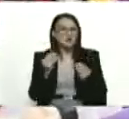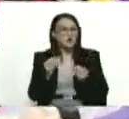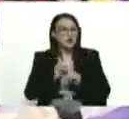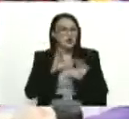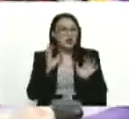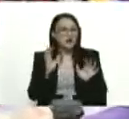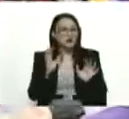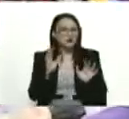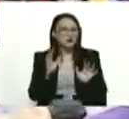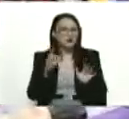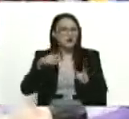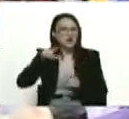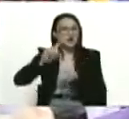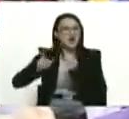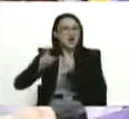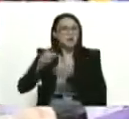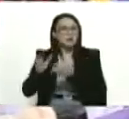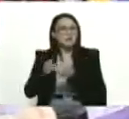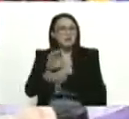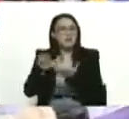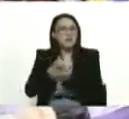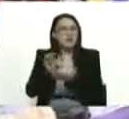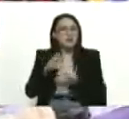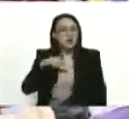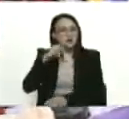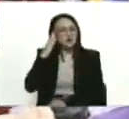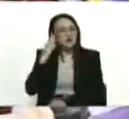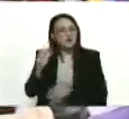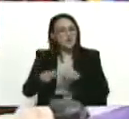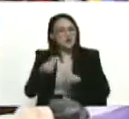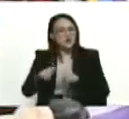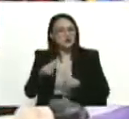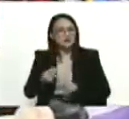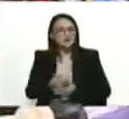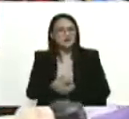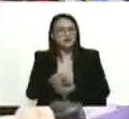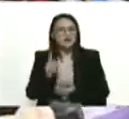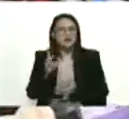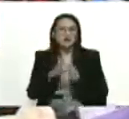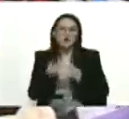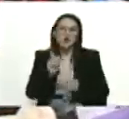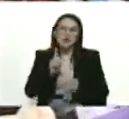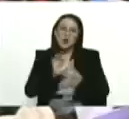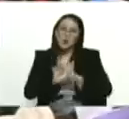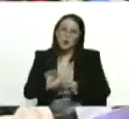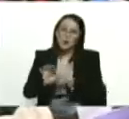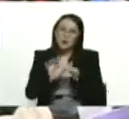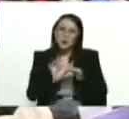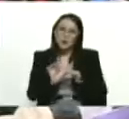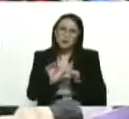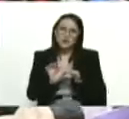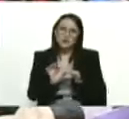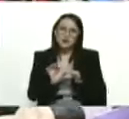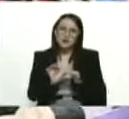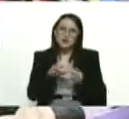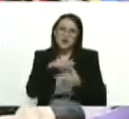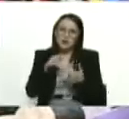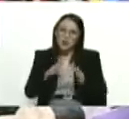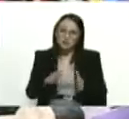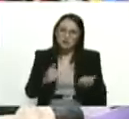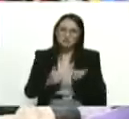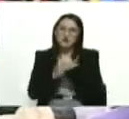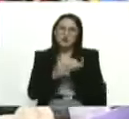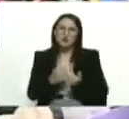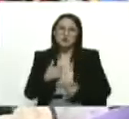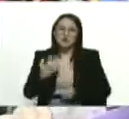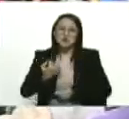ellos que tienen su rollo. Nosotros sabemos lo que tenemos que hacer y lo haremos unidos, lo haremos por Chávez, lo haremos por esta revolución. Yo